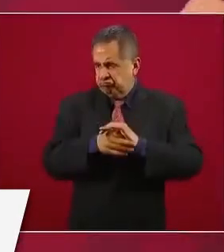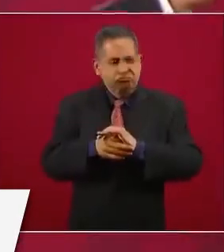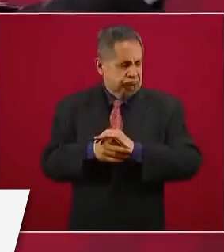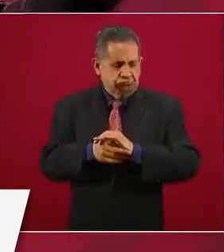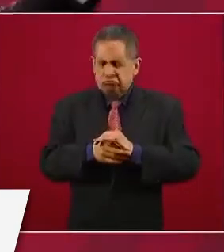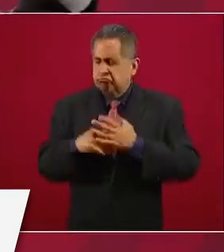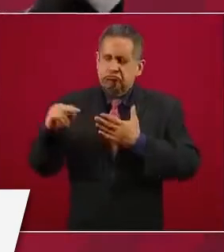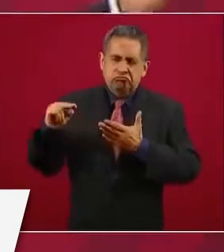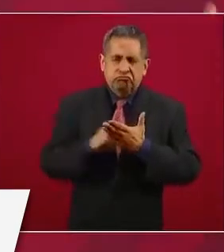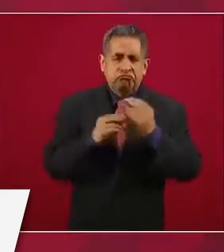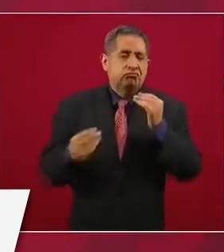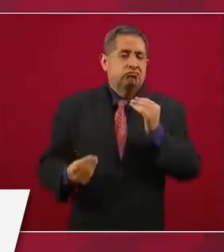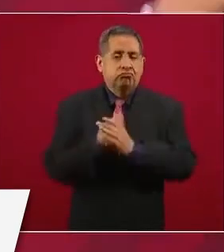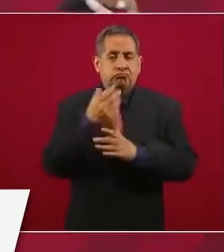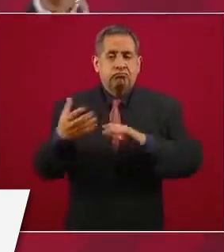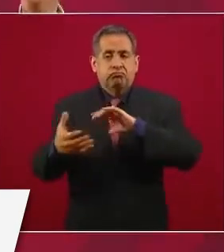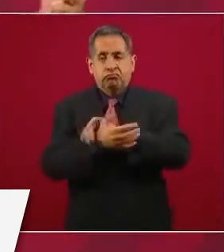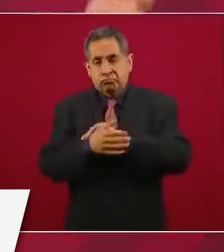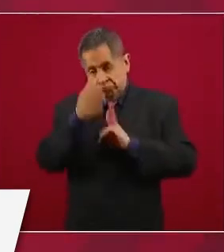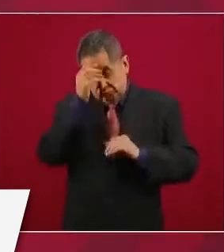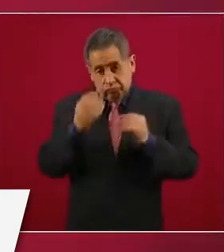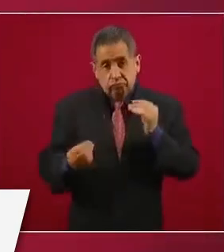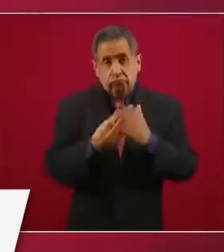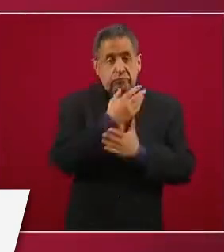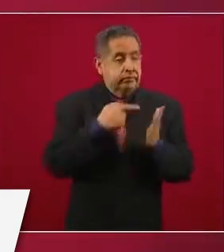lograron un nuevo acuerdo para una nueva fórmula